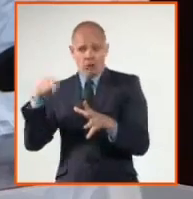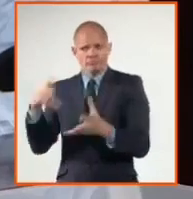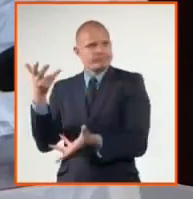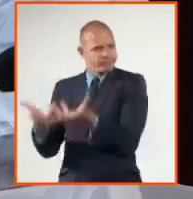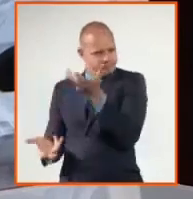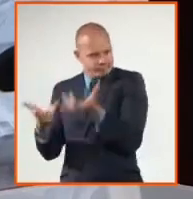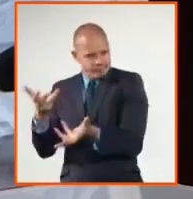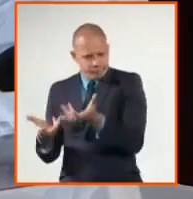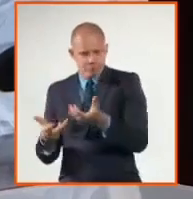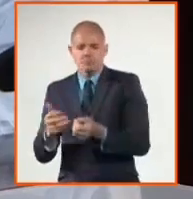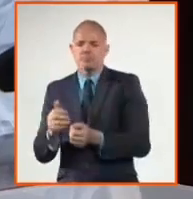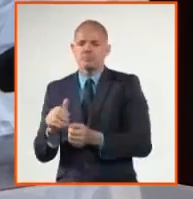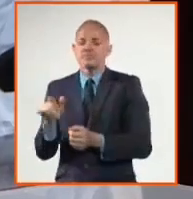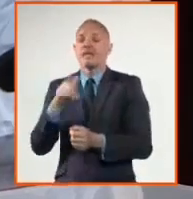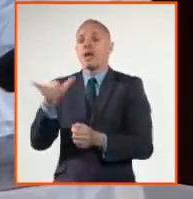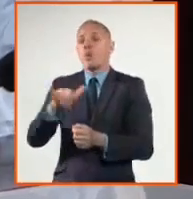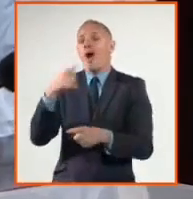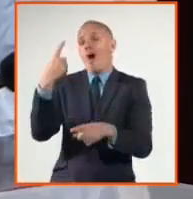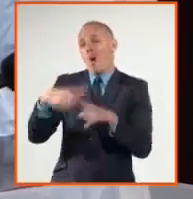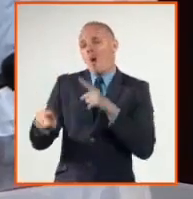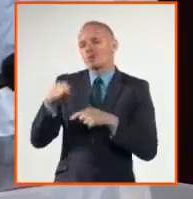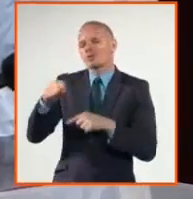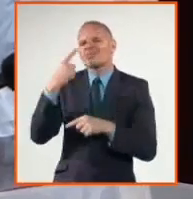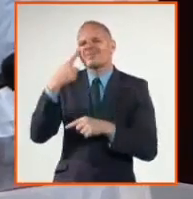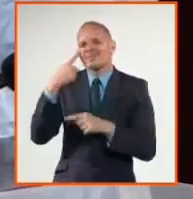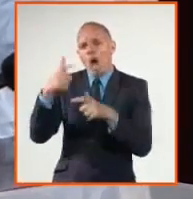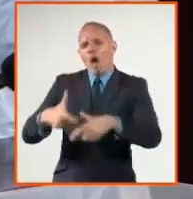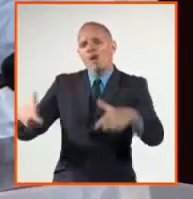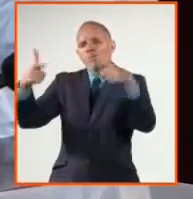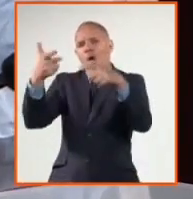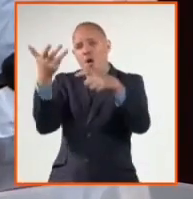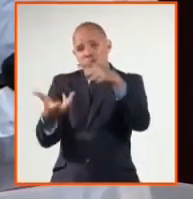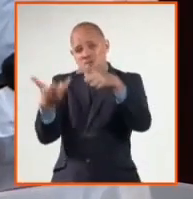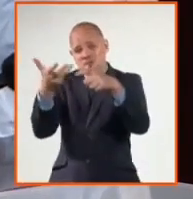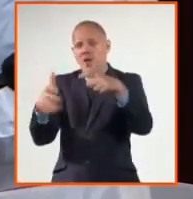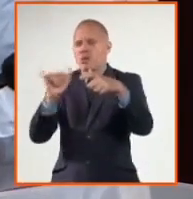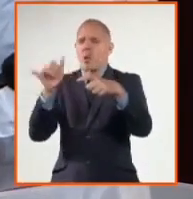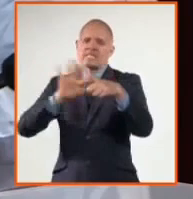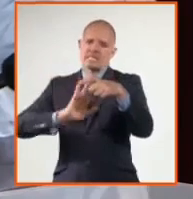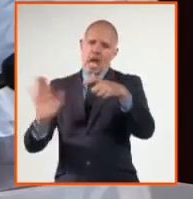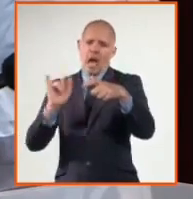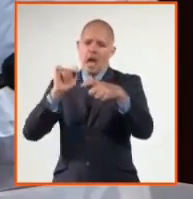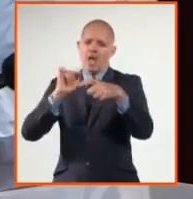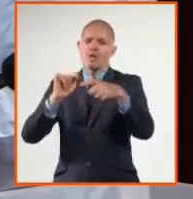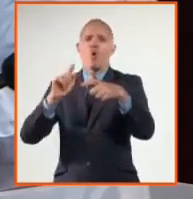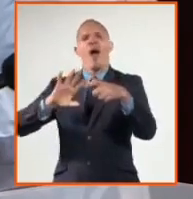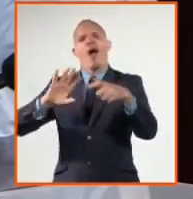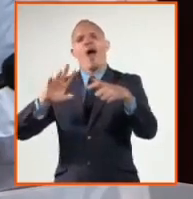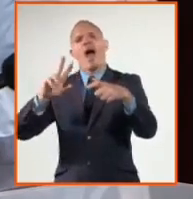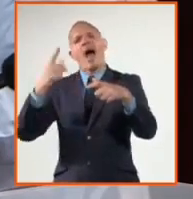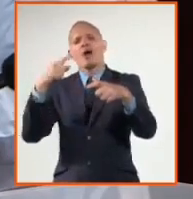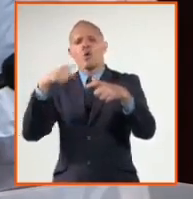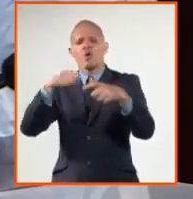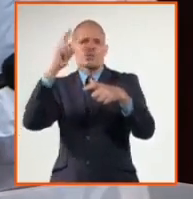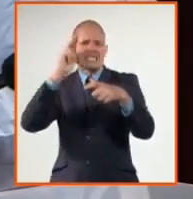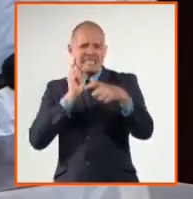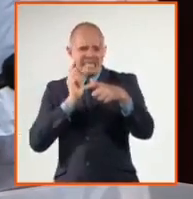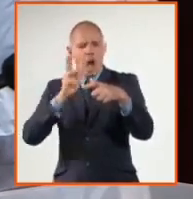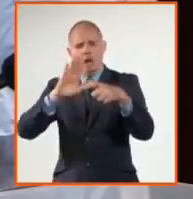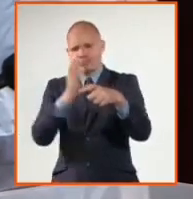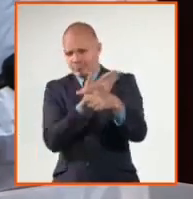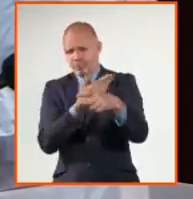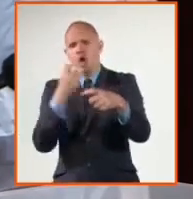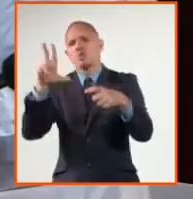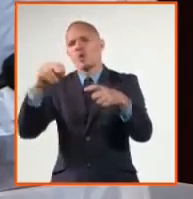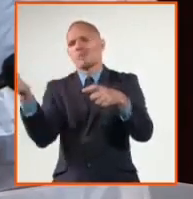hizo la sustitución de una parte importante lo agregado que estaban en peor estado técnico pero no todo esto obligó a que tuviéramos que hacer algún